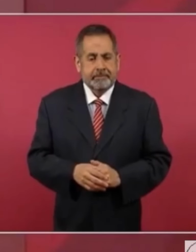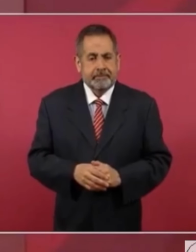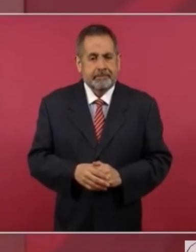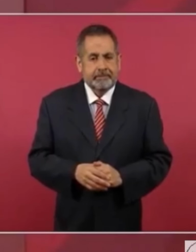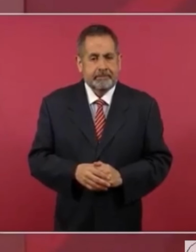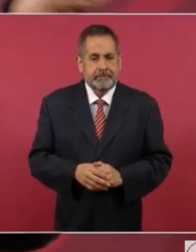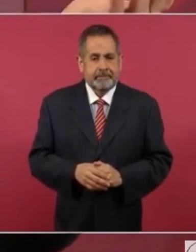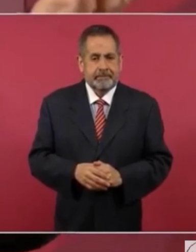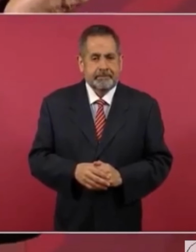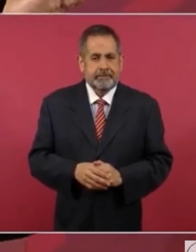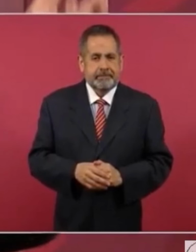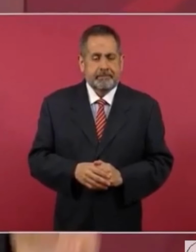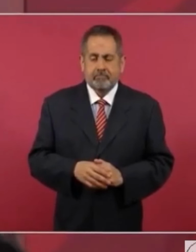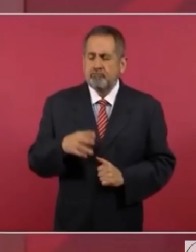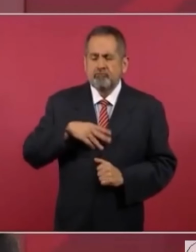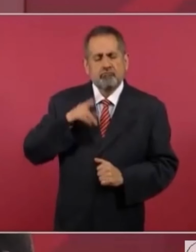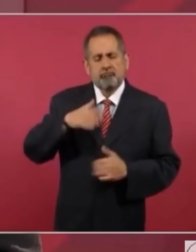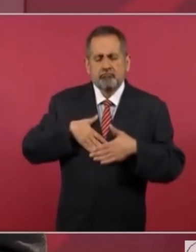Pues somos